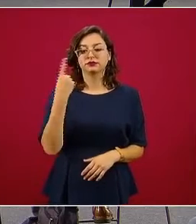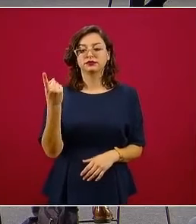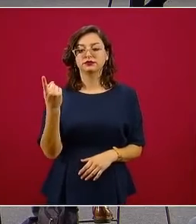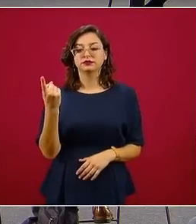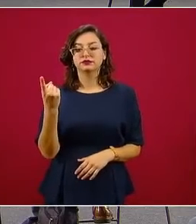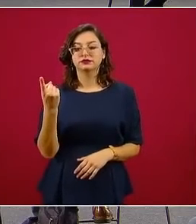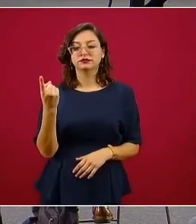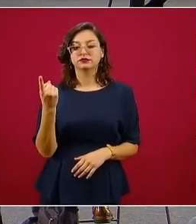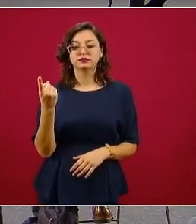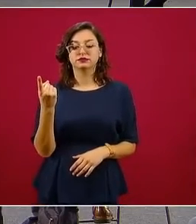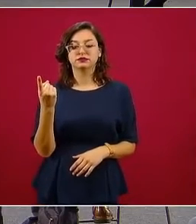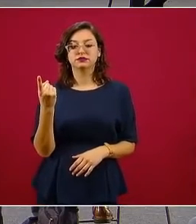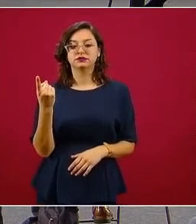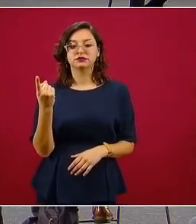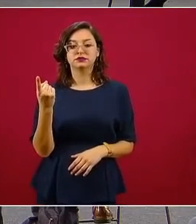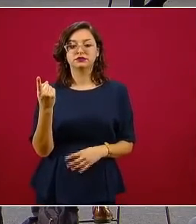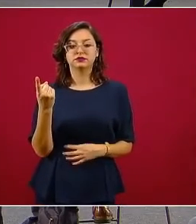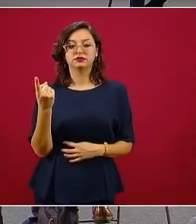en la ocupación,